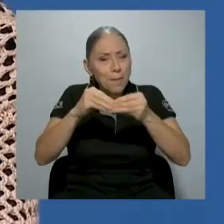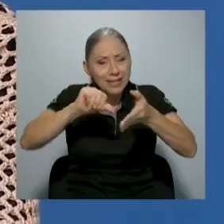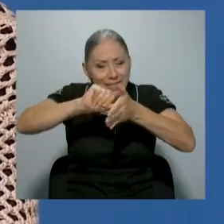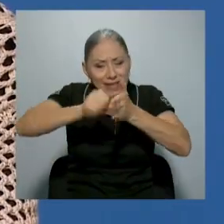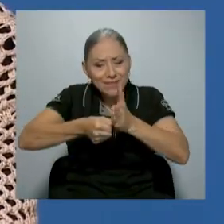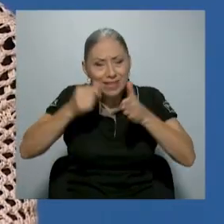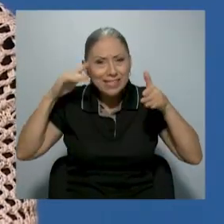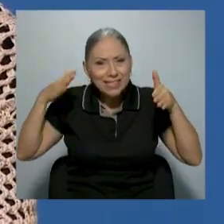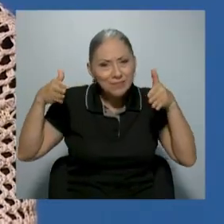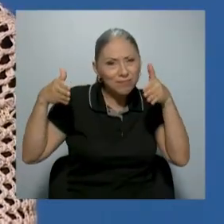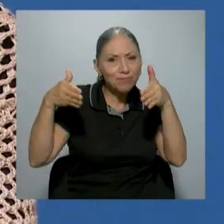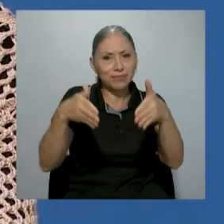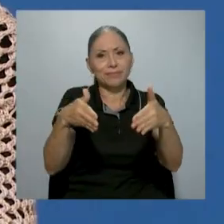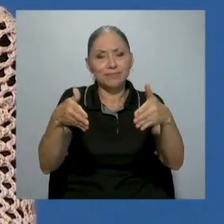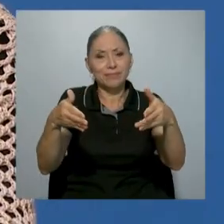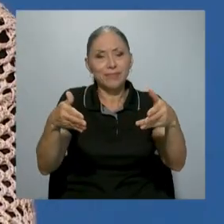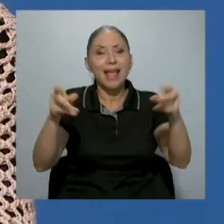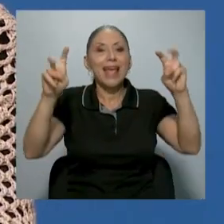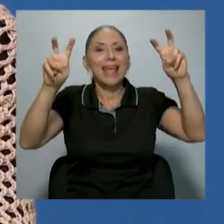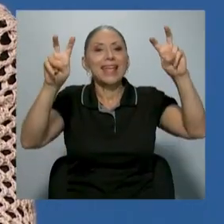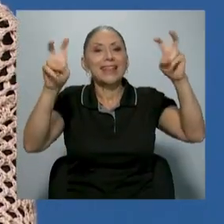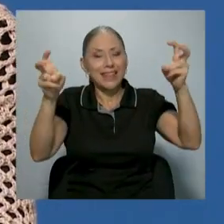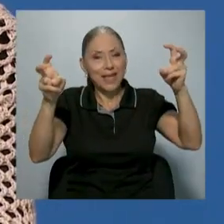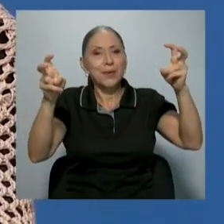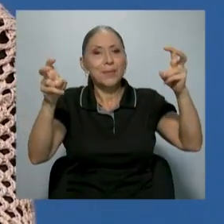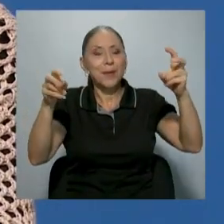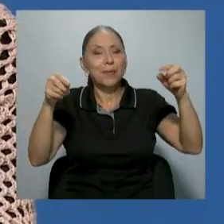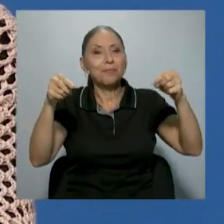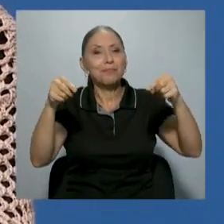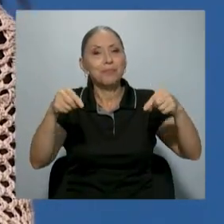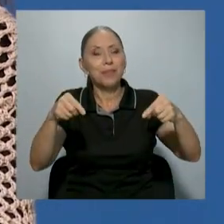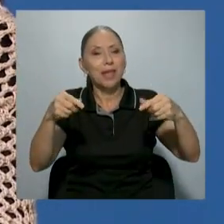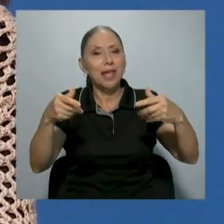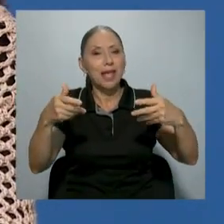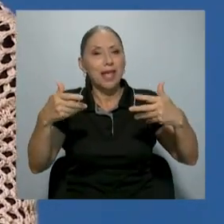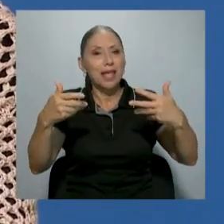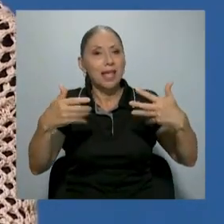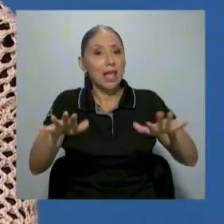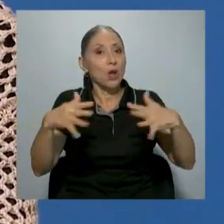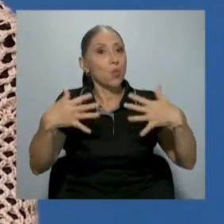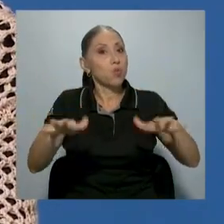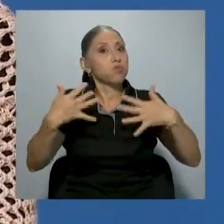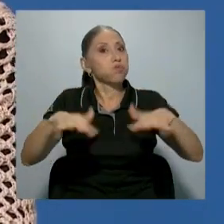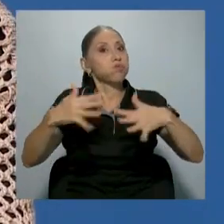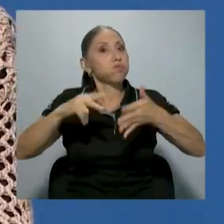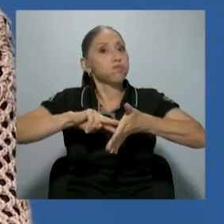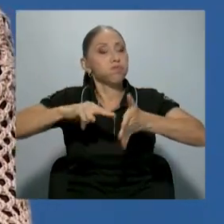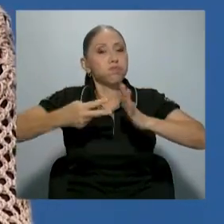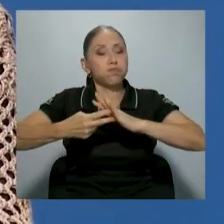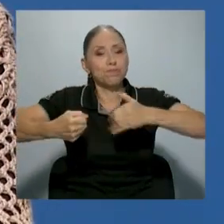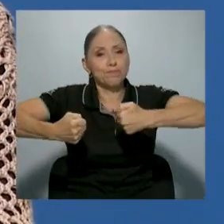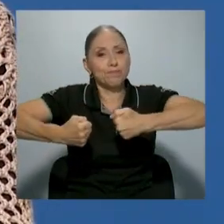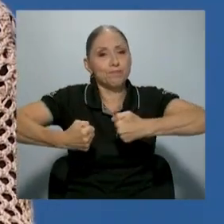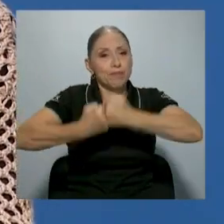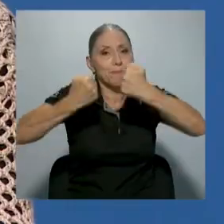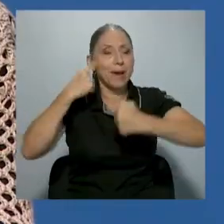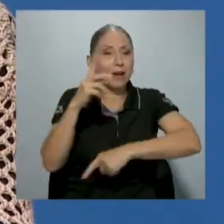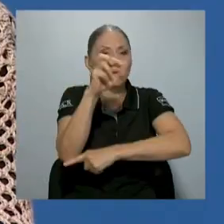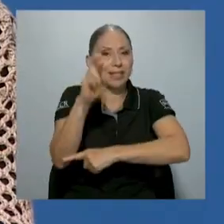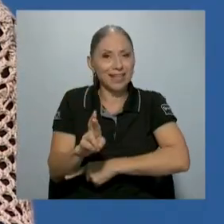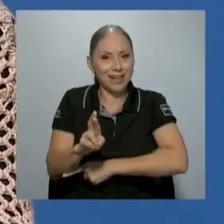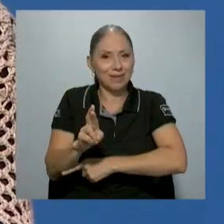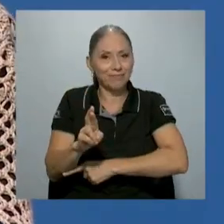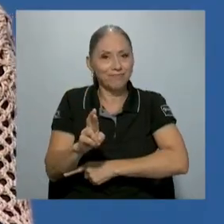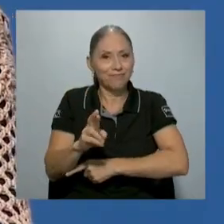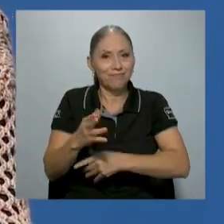realmente en el tema que tiene un gran desafío para Costa Rica, ¿verdad? Que es el crecimiento